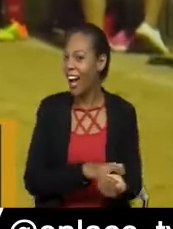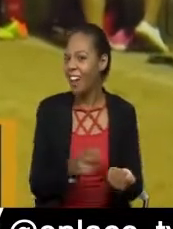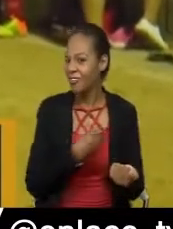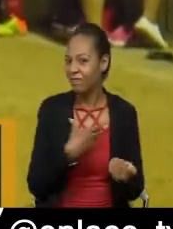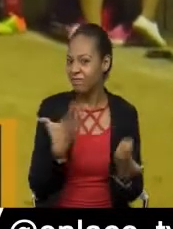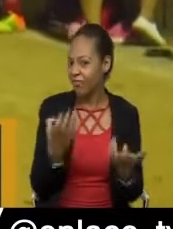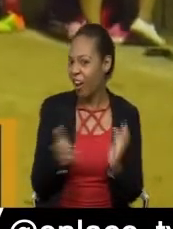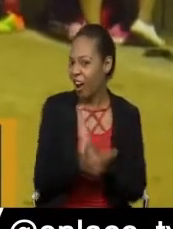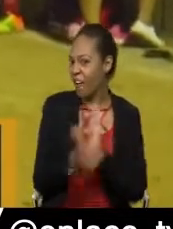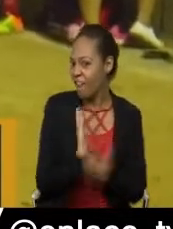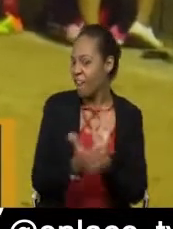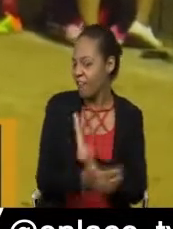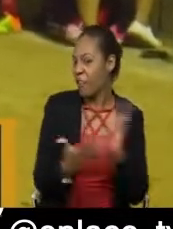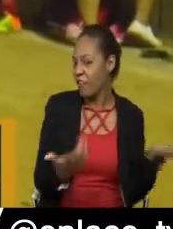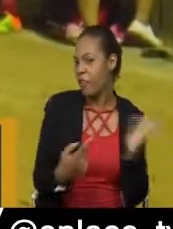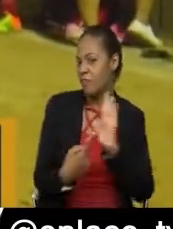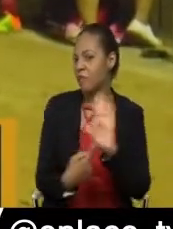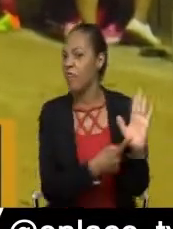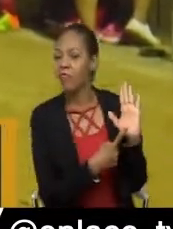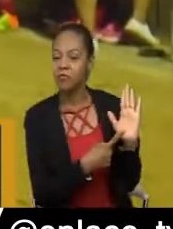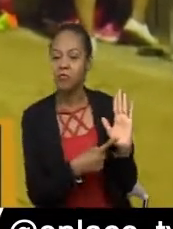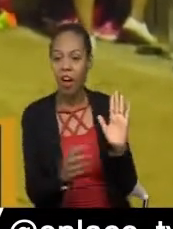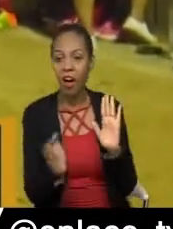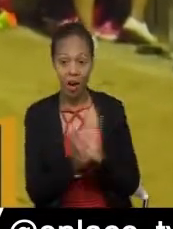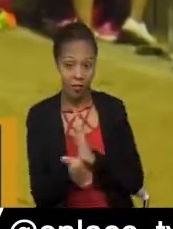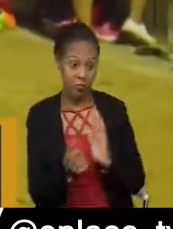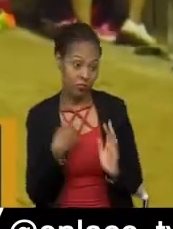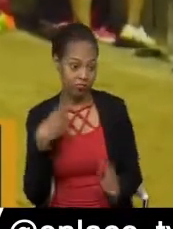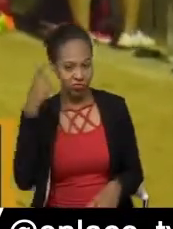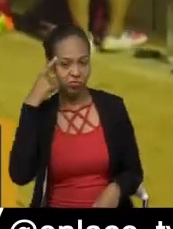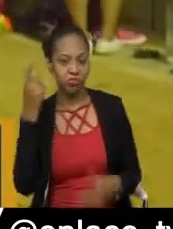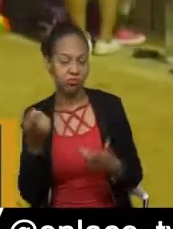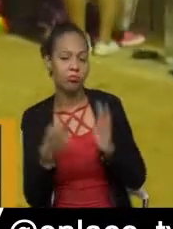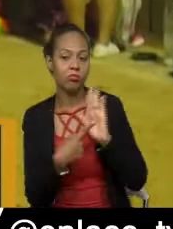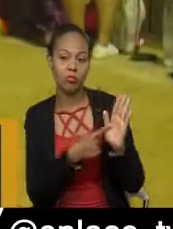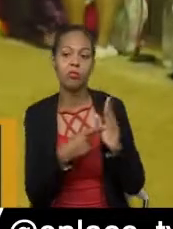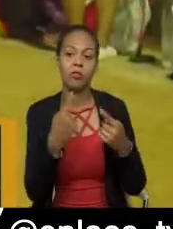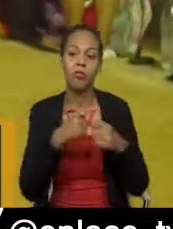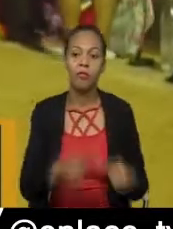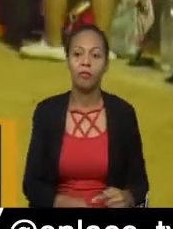nuestros aspectos y nuestro talento.